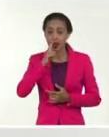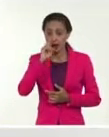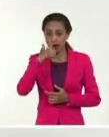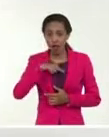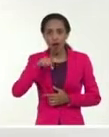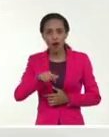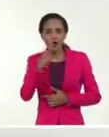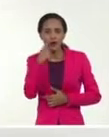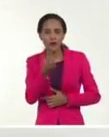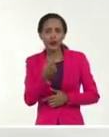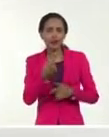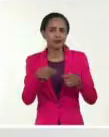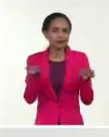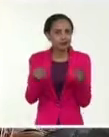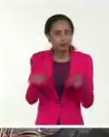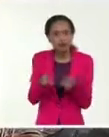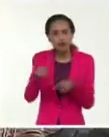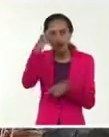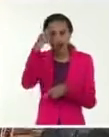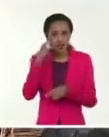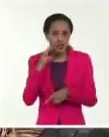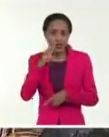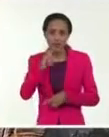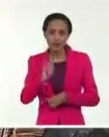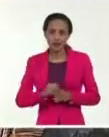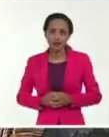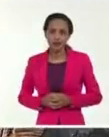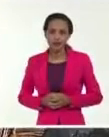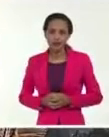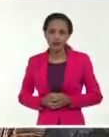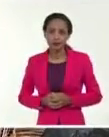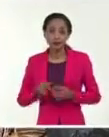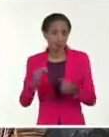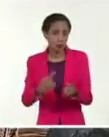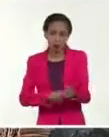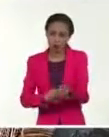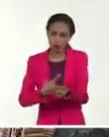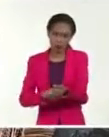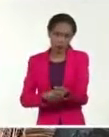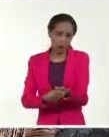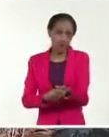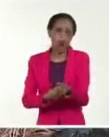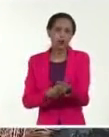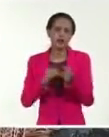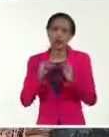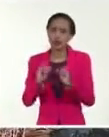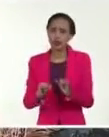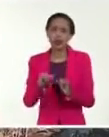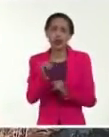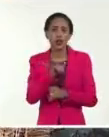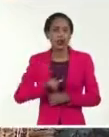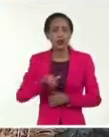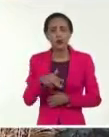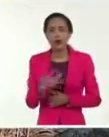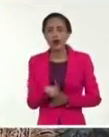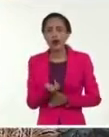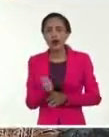creaciones musicales del siglo XX. Tiene las secciones habituales de la revista, dedicadas, por ejemplo, los